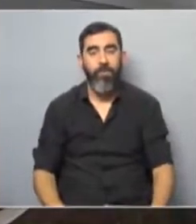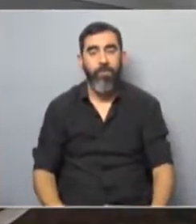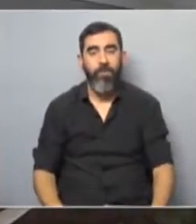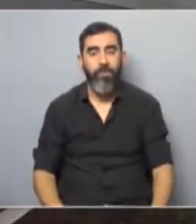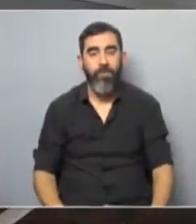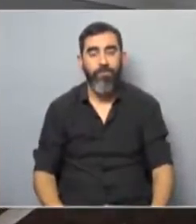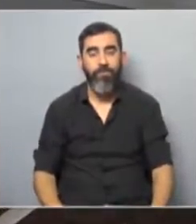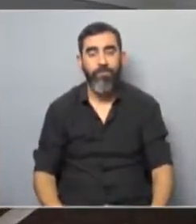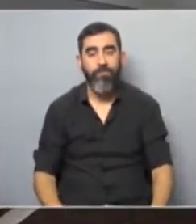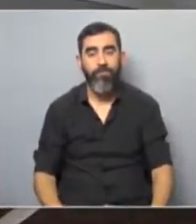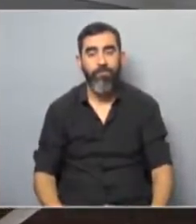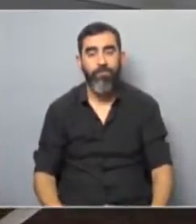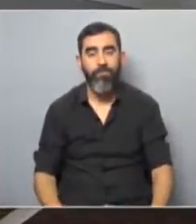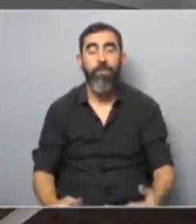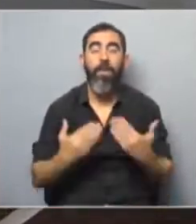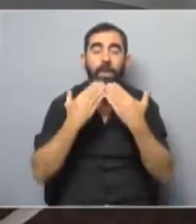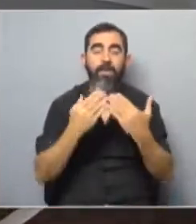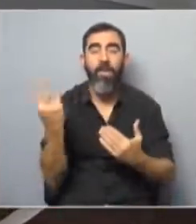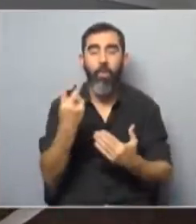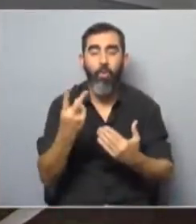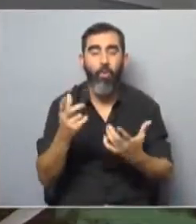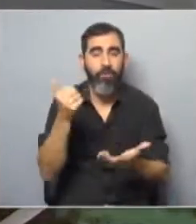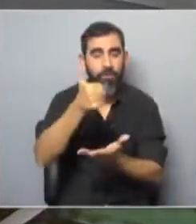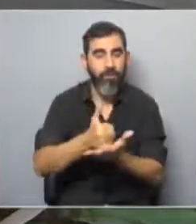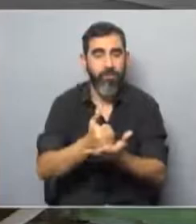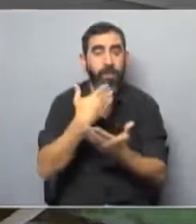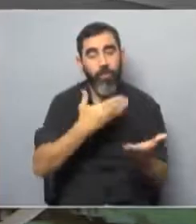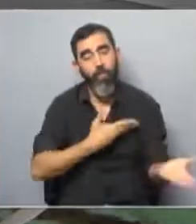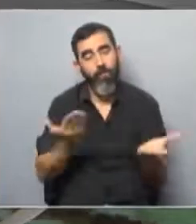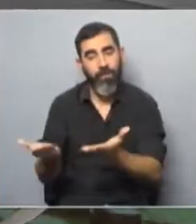pueden venir. Les agradecemos muchísimo su presencia sobre Ciencia.